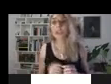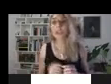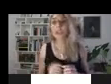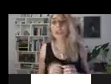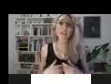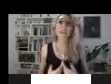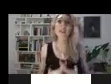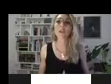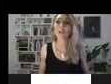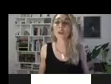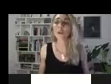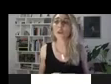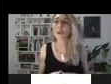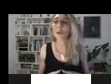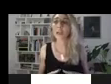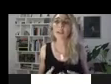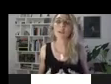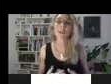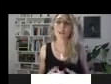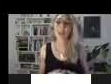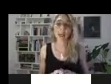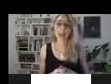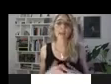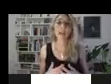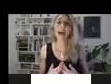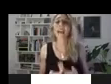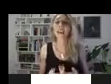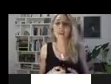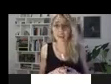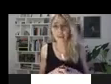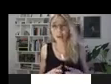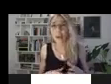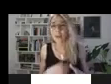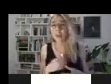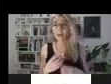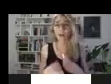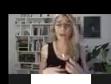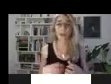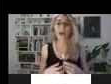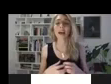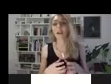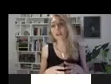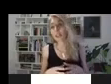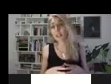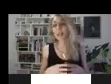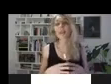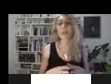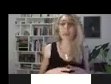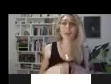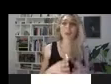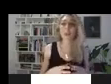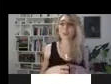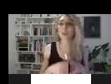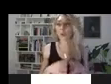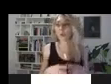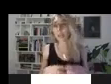y tal vez esto no es este agente no es tan frecuente dentro de Argentina,